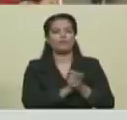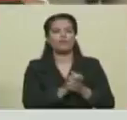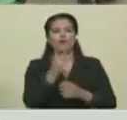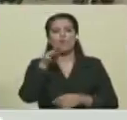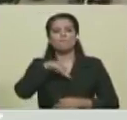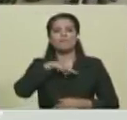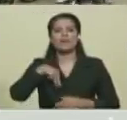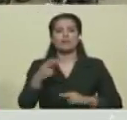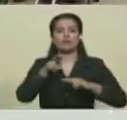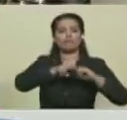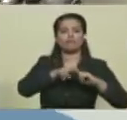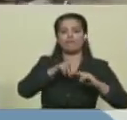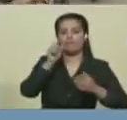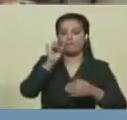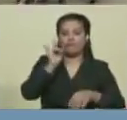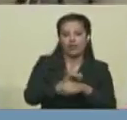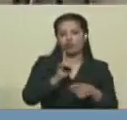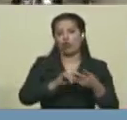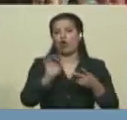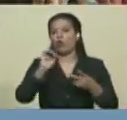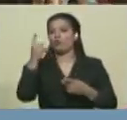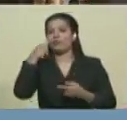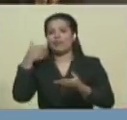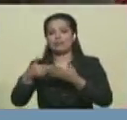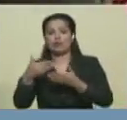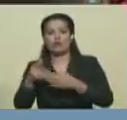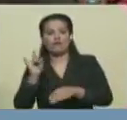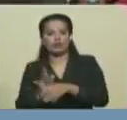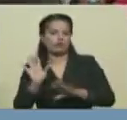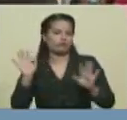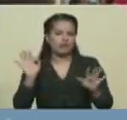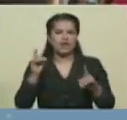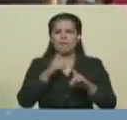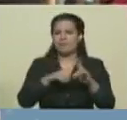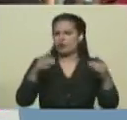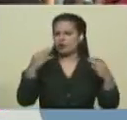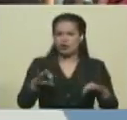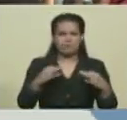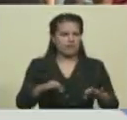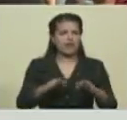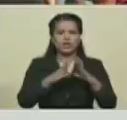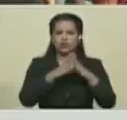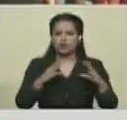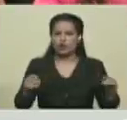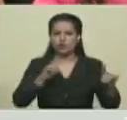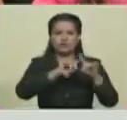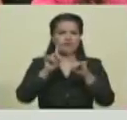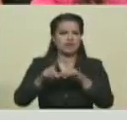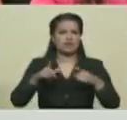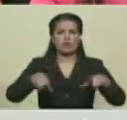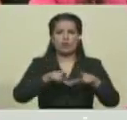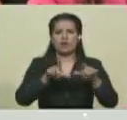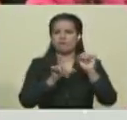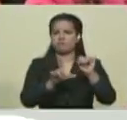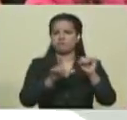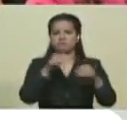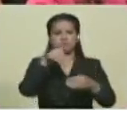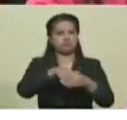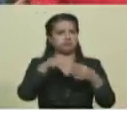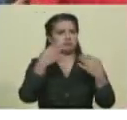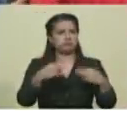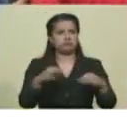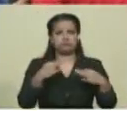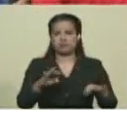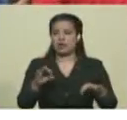de mesa, un testigo, y eso tiene el procedimiento. El procedimiento es orgánico en todos los centros de votación. La gente sale, buscan uno, el sustituto,